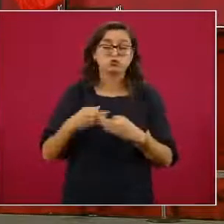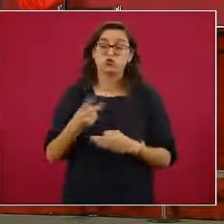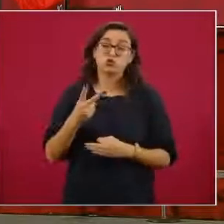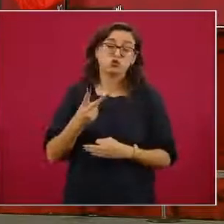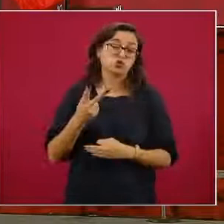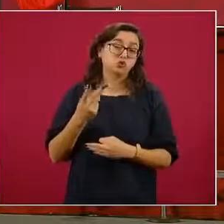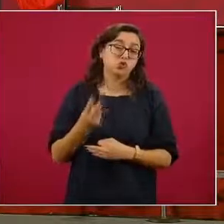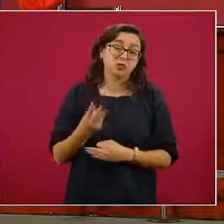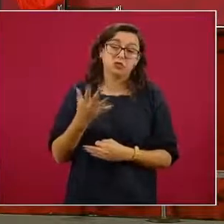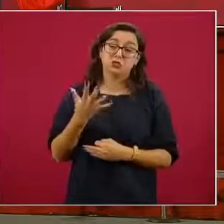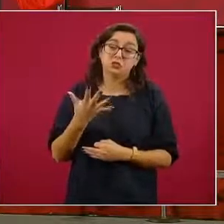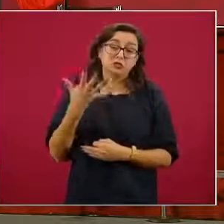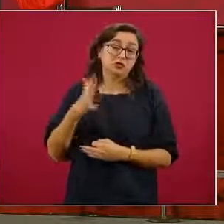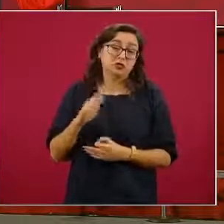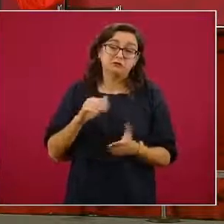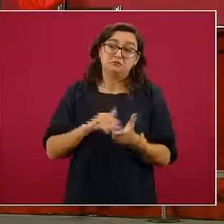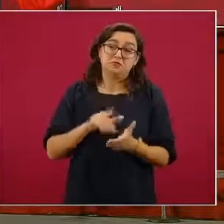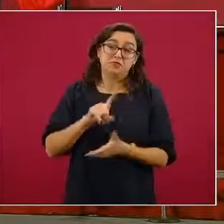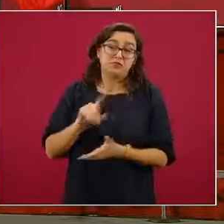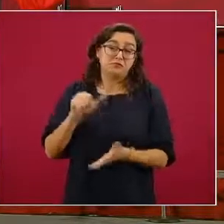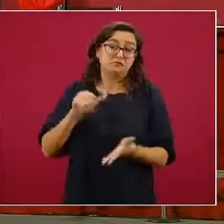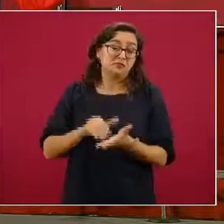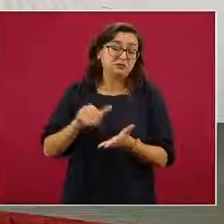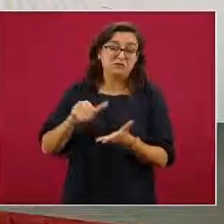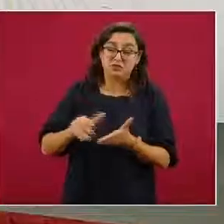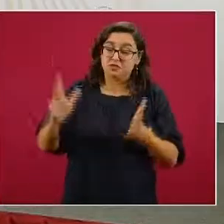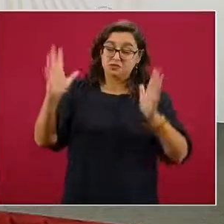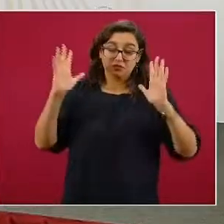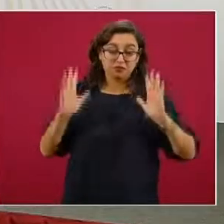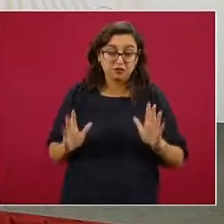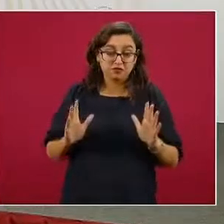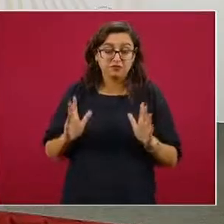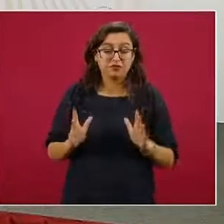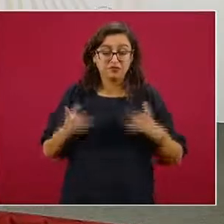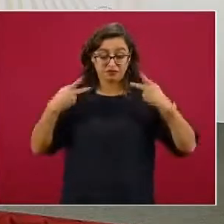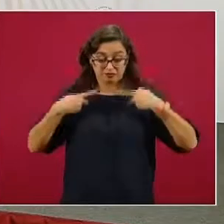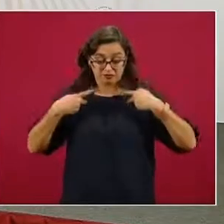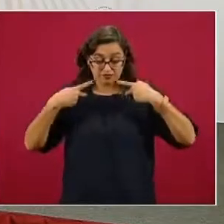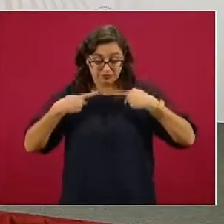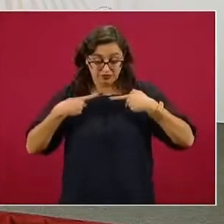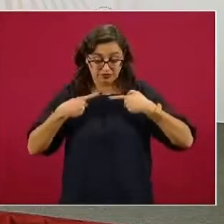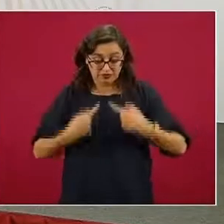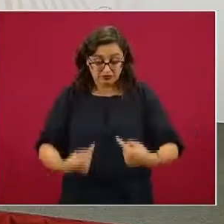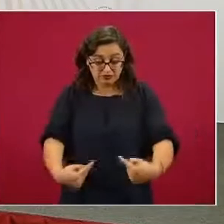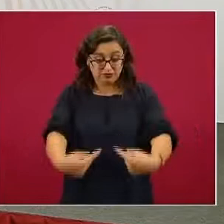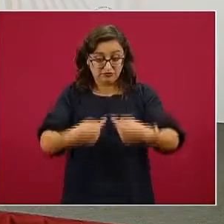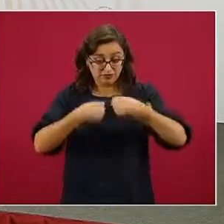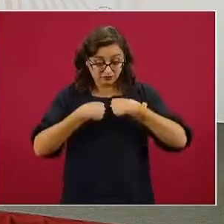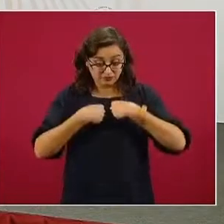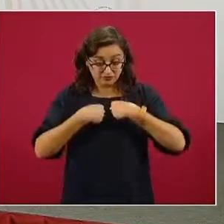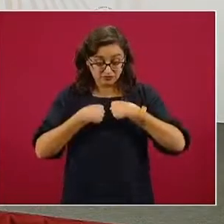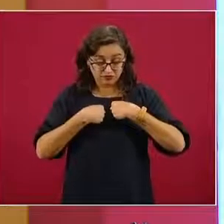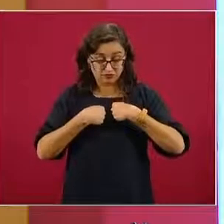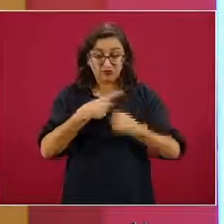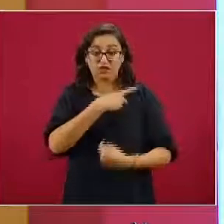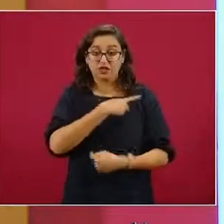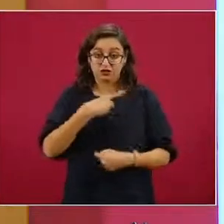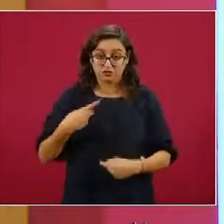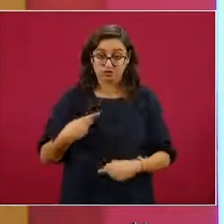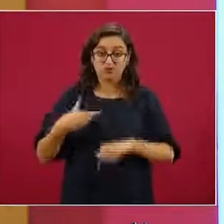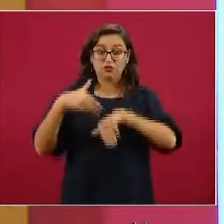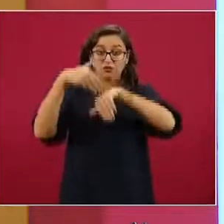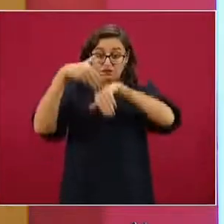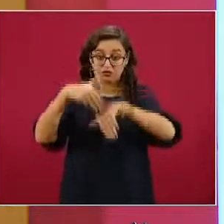5, 7, 1000, 10,000, 100,000, varios millones. Pero la persona es la responsable de la ejecución de las